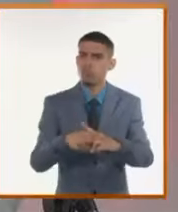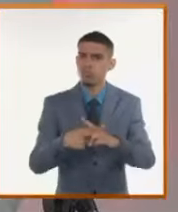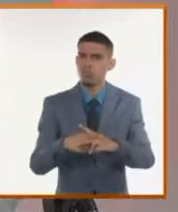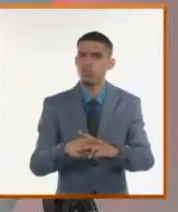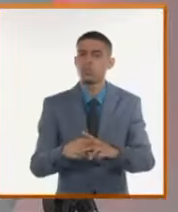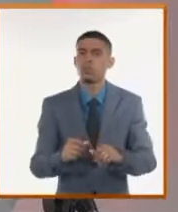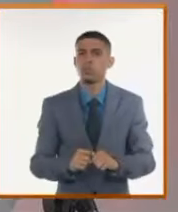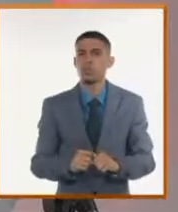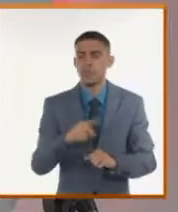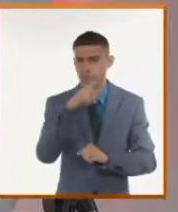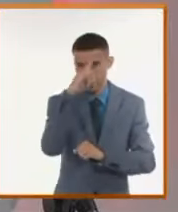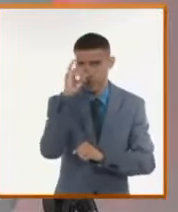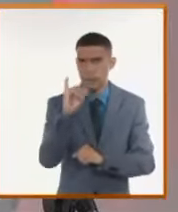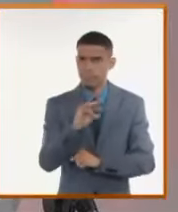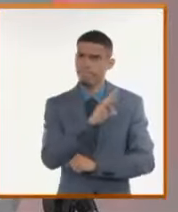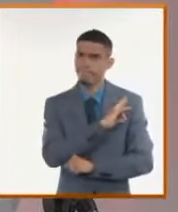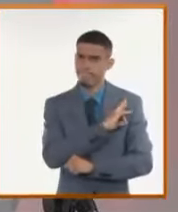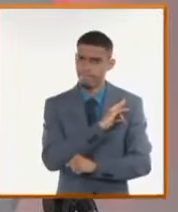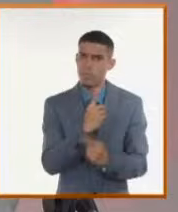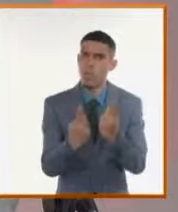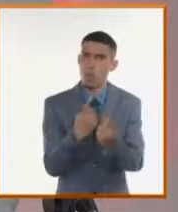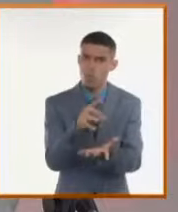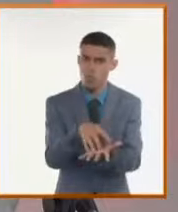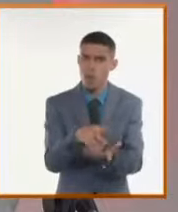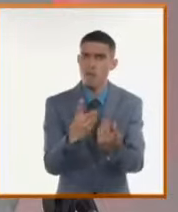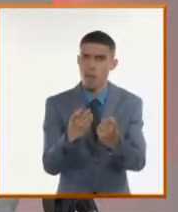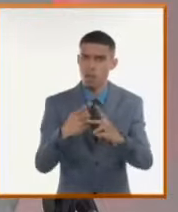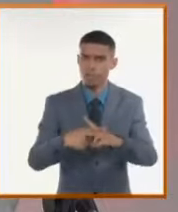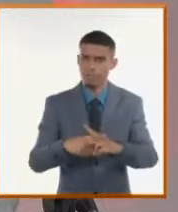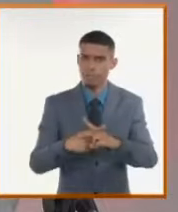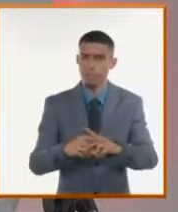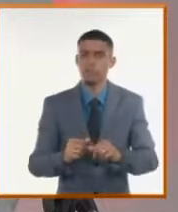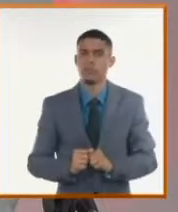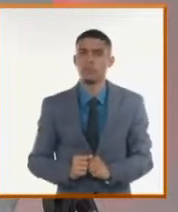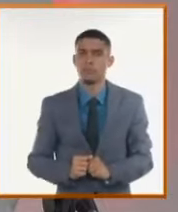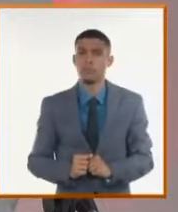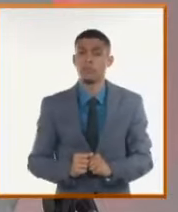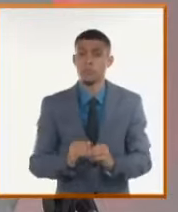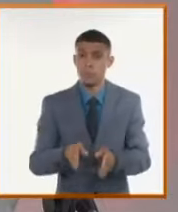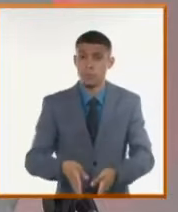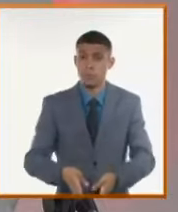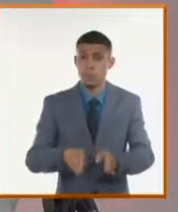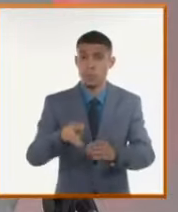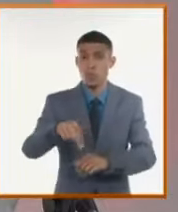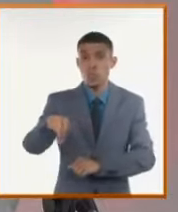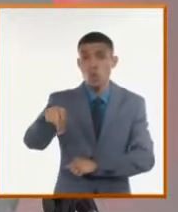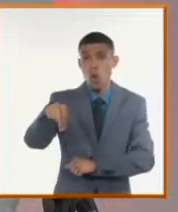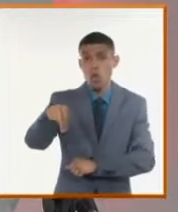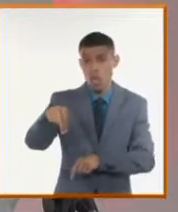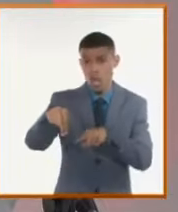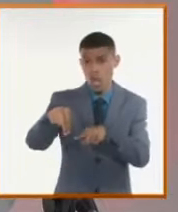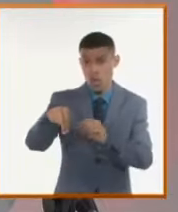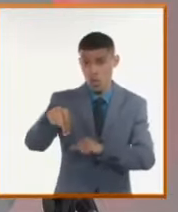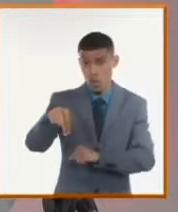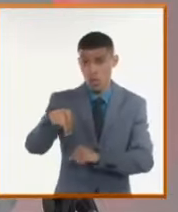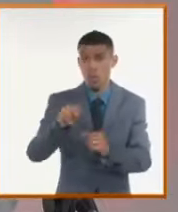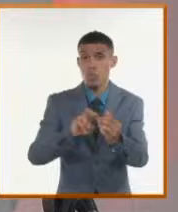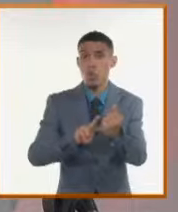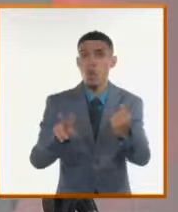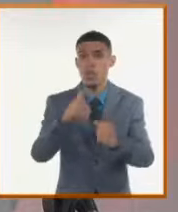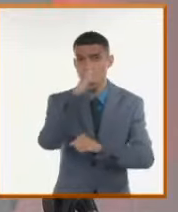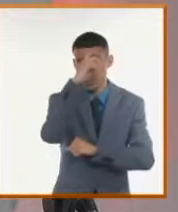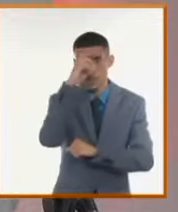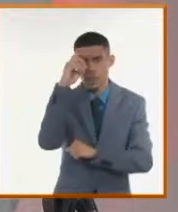También faltan lugares por restablecer como también comentaban en en la línea Norte eh en la provincia de Sant